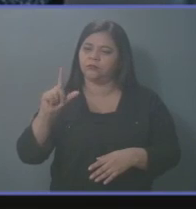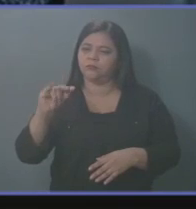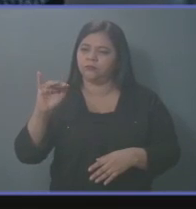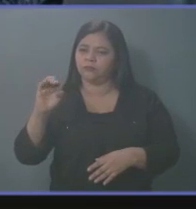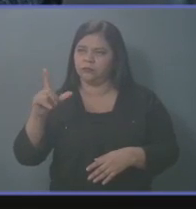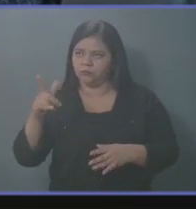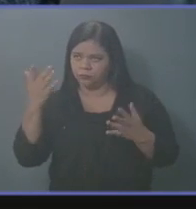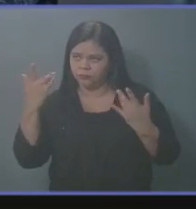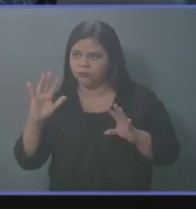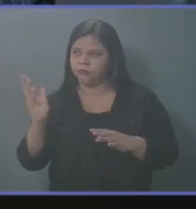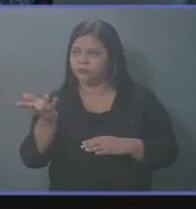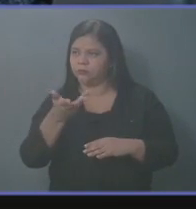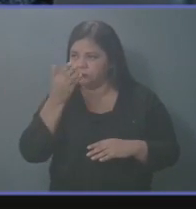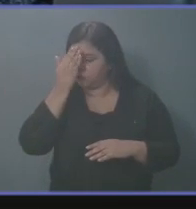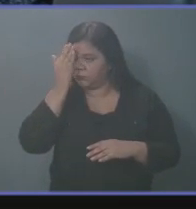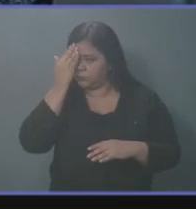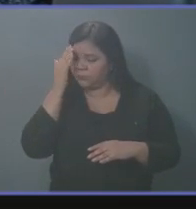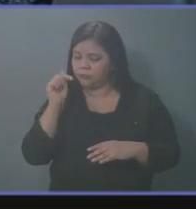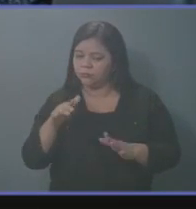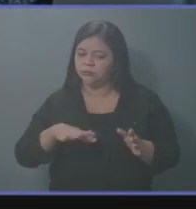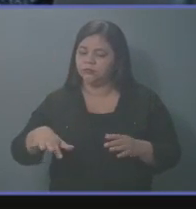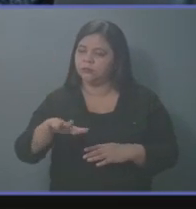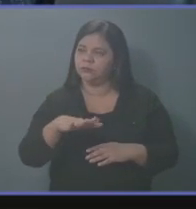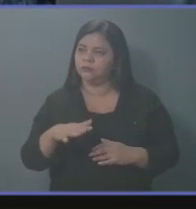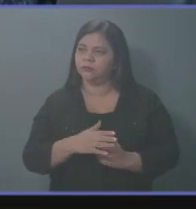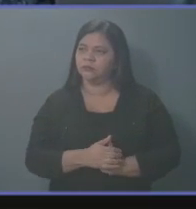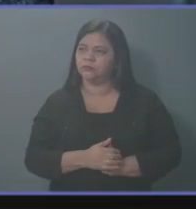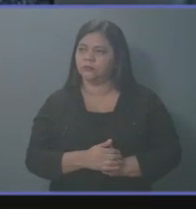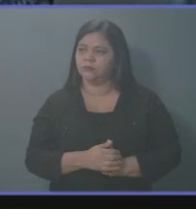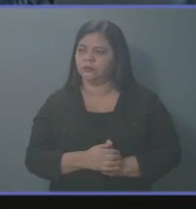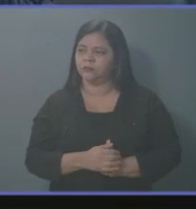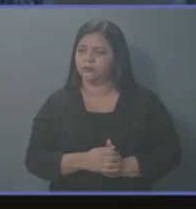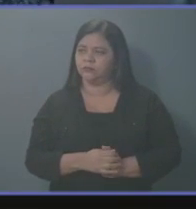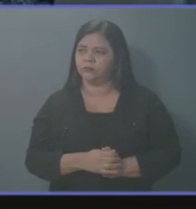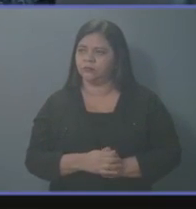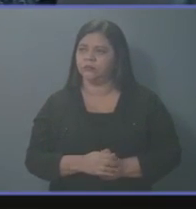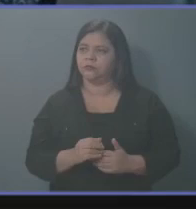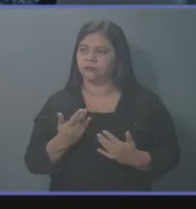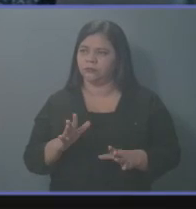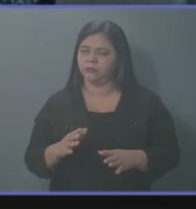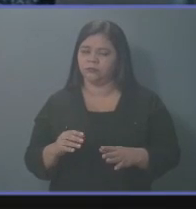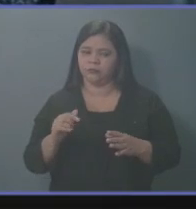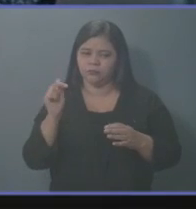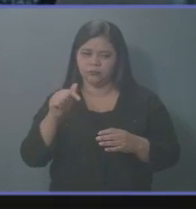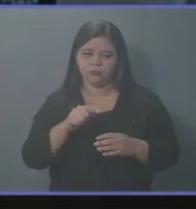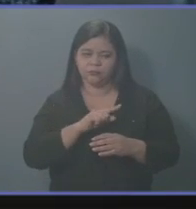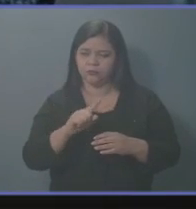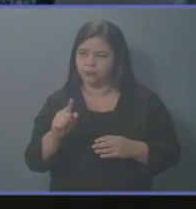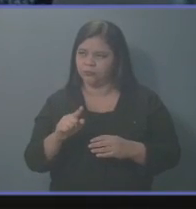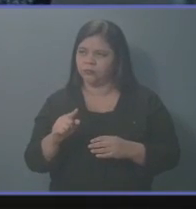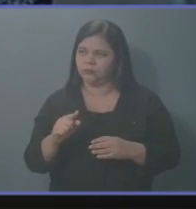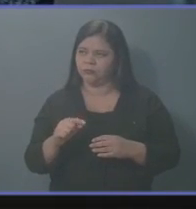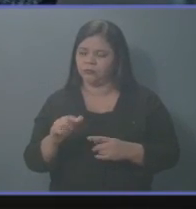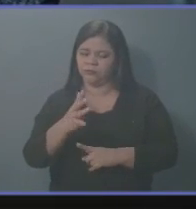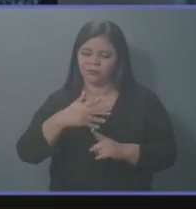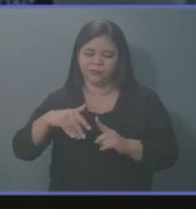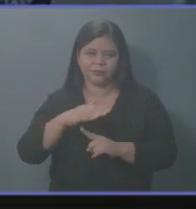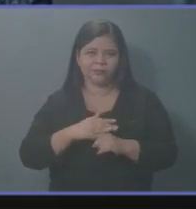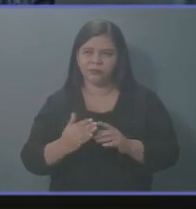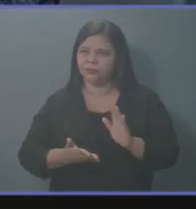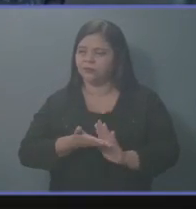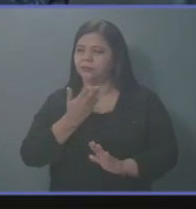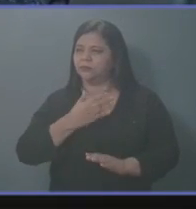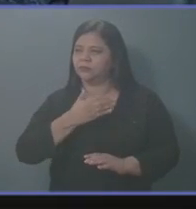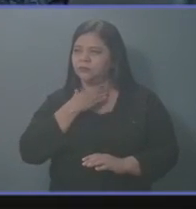conocido que ese centro de contención ha estado de las maneras en las condiciones más